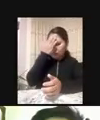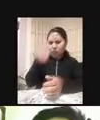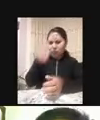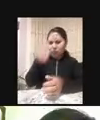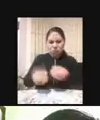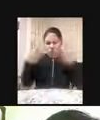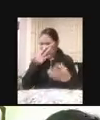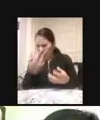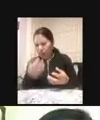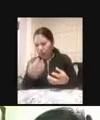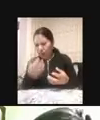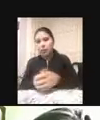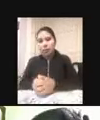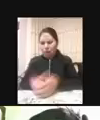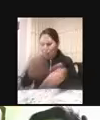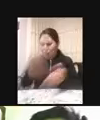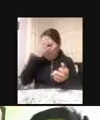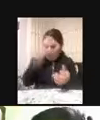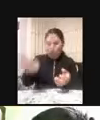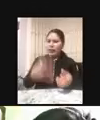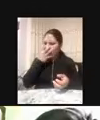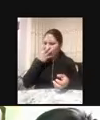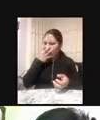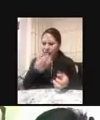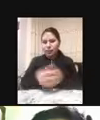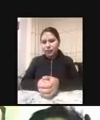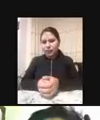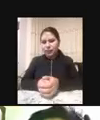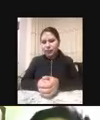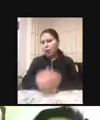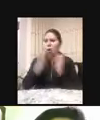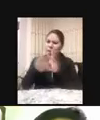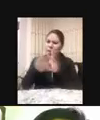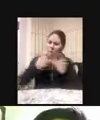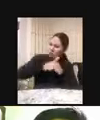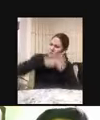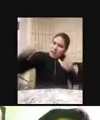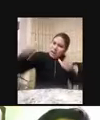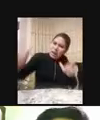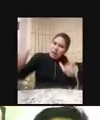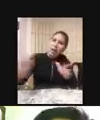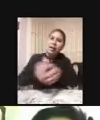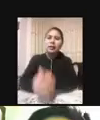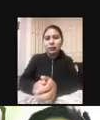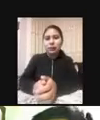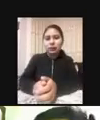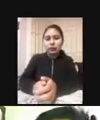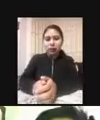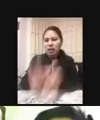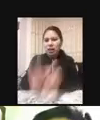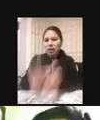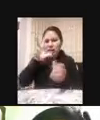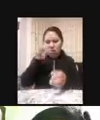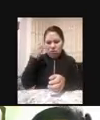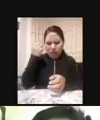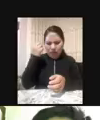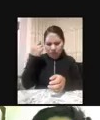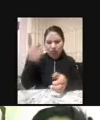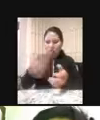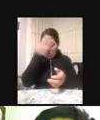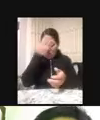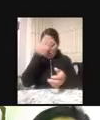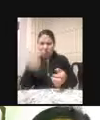les empezamos a gritar tal vez, a hablar muy largo porque no entiende, a repetirle así, y el niño no lo va a entender. Ahora, si le hablamos de